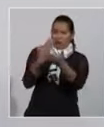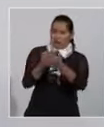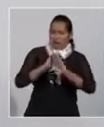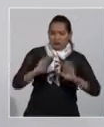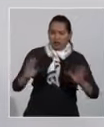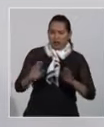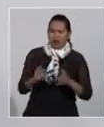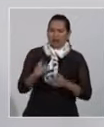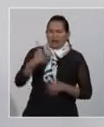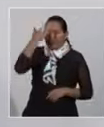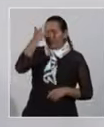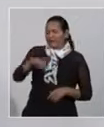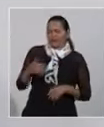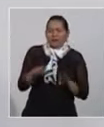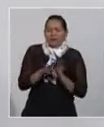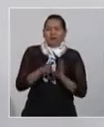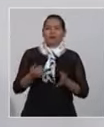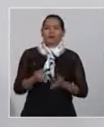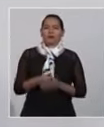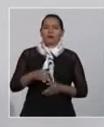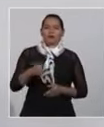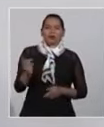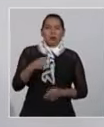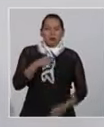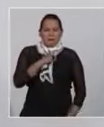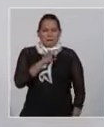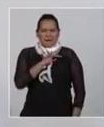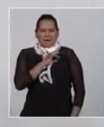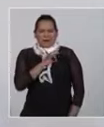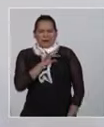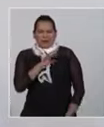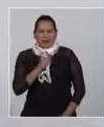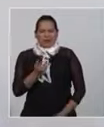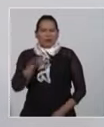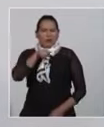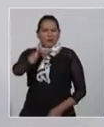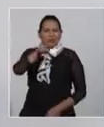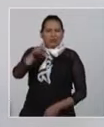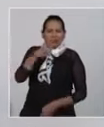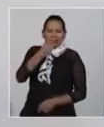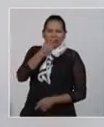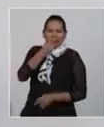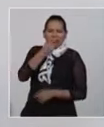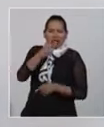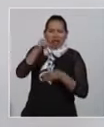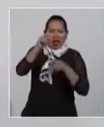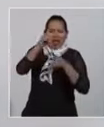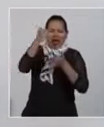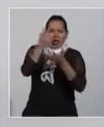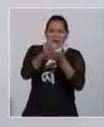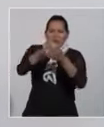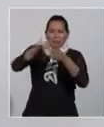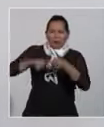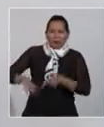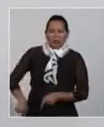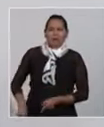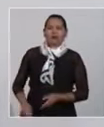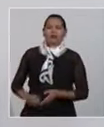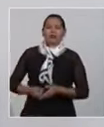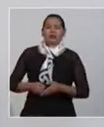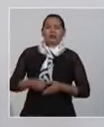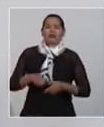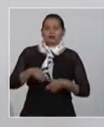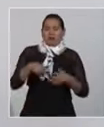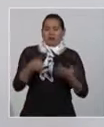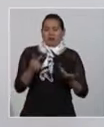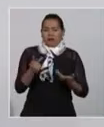hacerlo. Y me da pánico, que usted diga que va a quitar impuestos y que va a revisar para quitar el impuesto sobre la nómina.